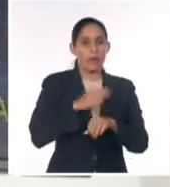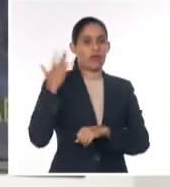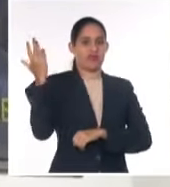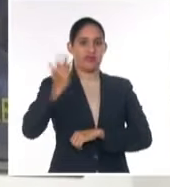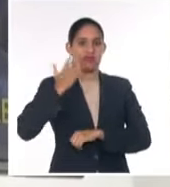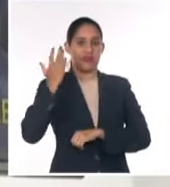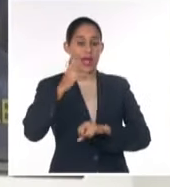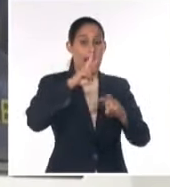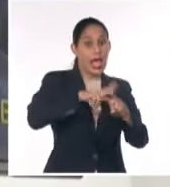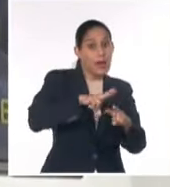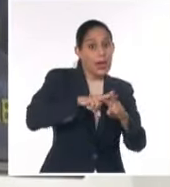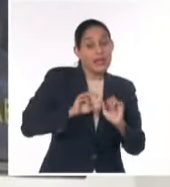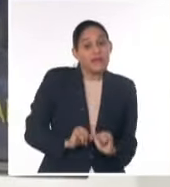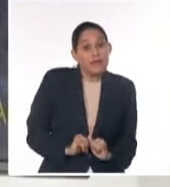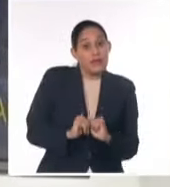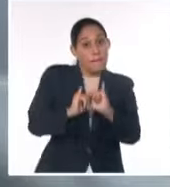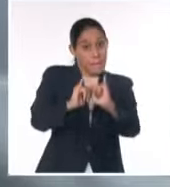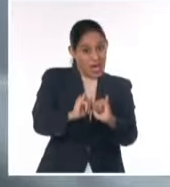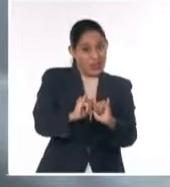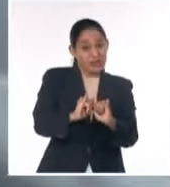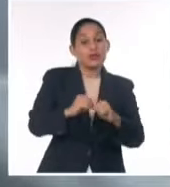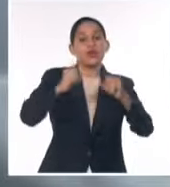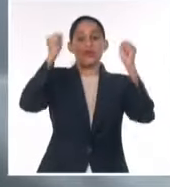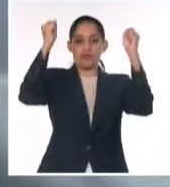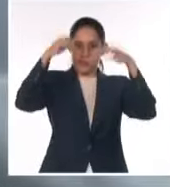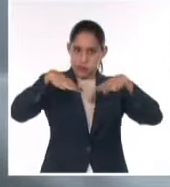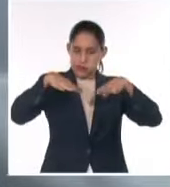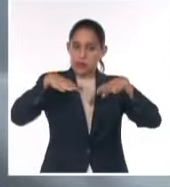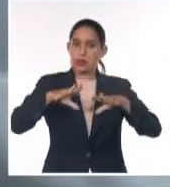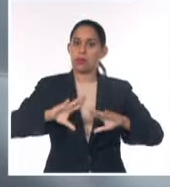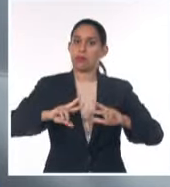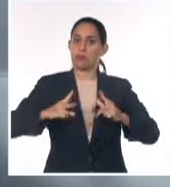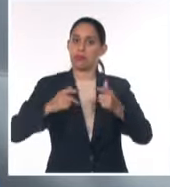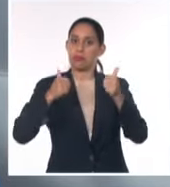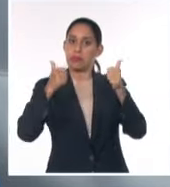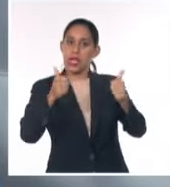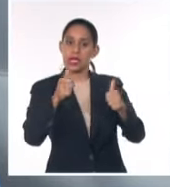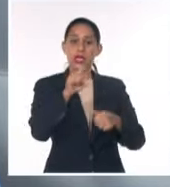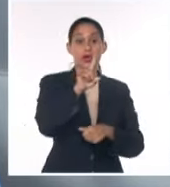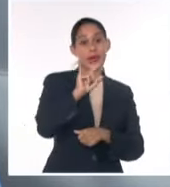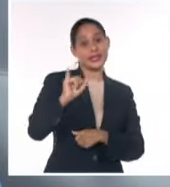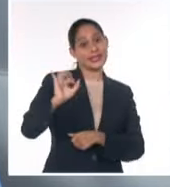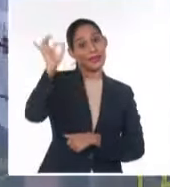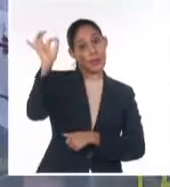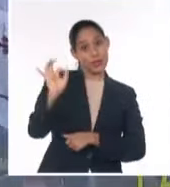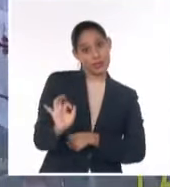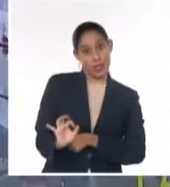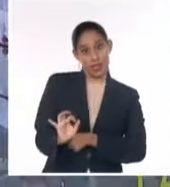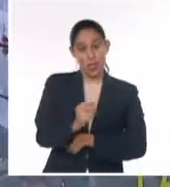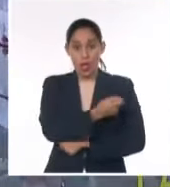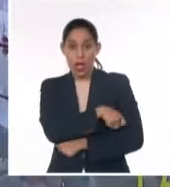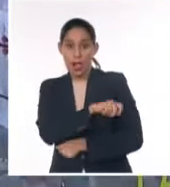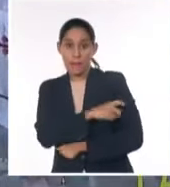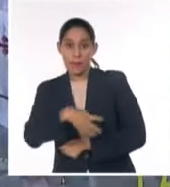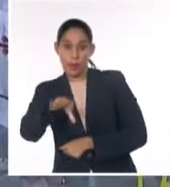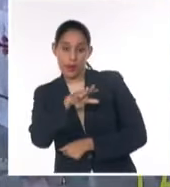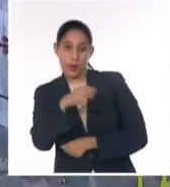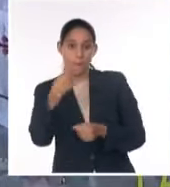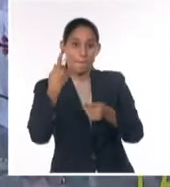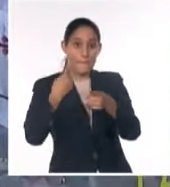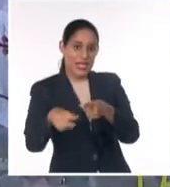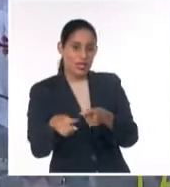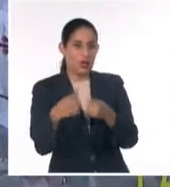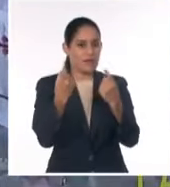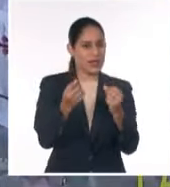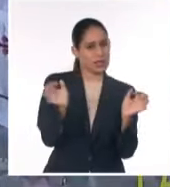Habana informaron el servicio eléctrico se le ha restablecido a un 96% de los clientes, mientras que se trabaja por